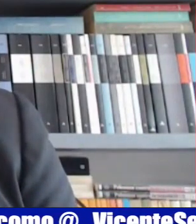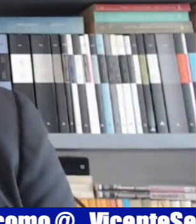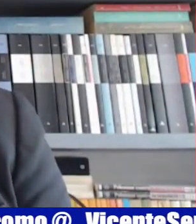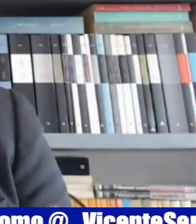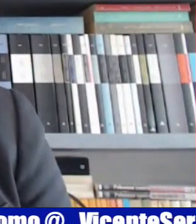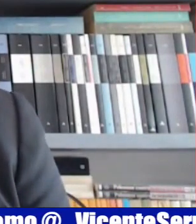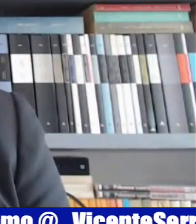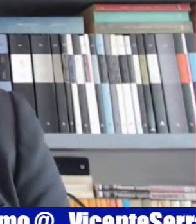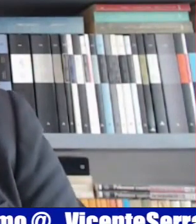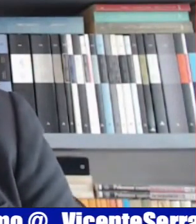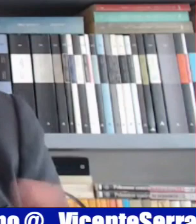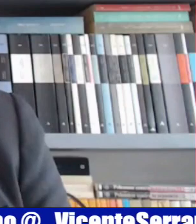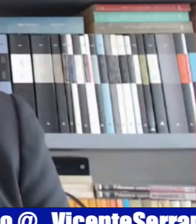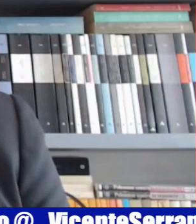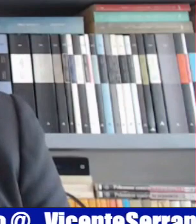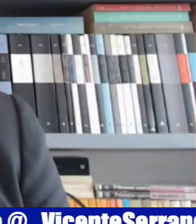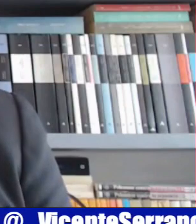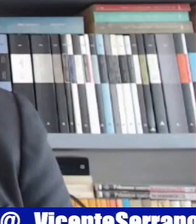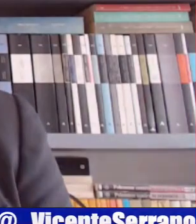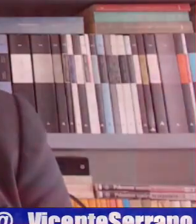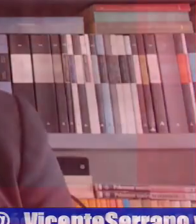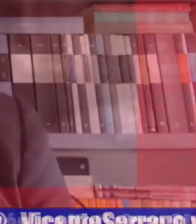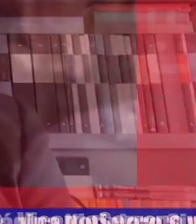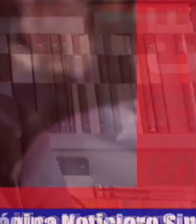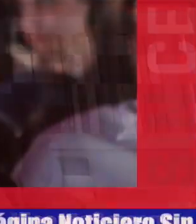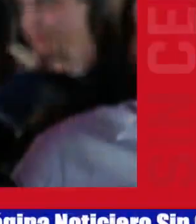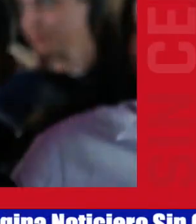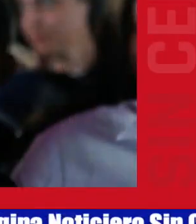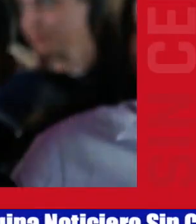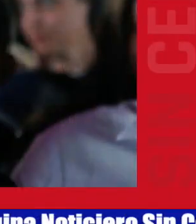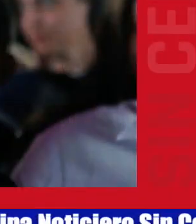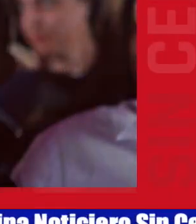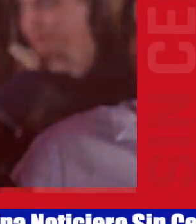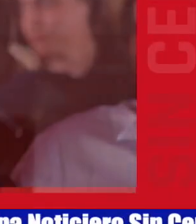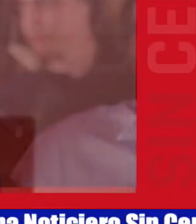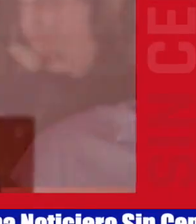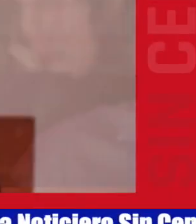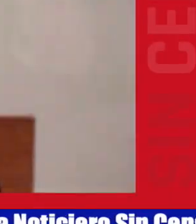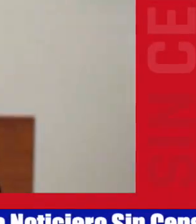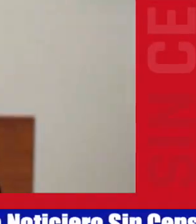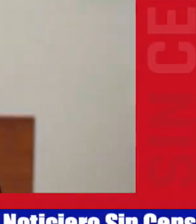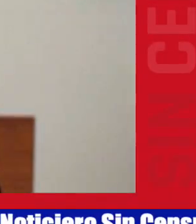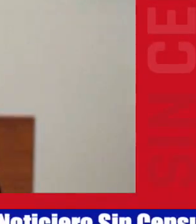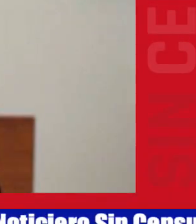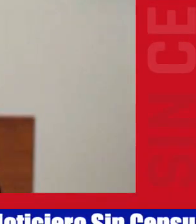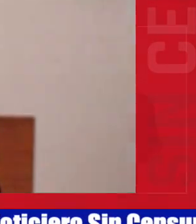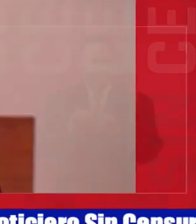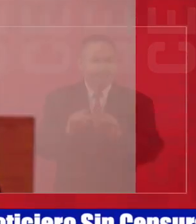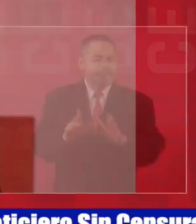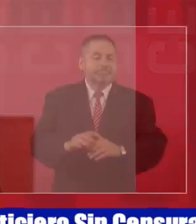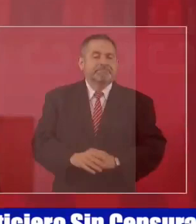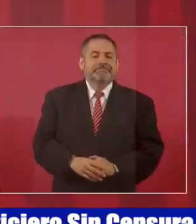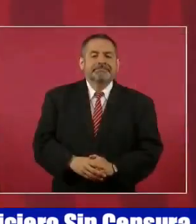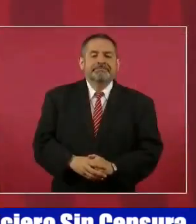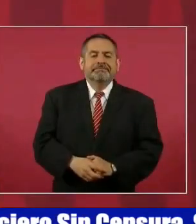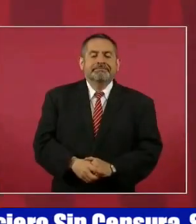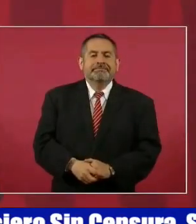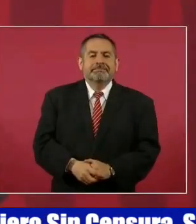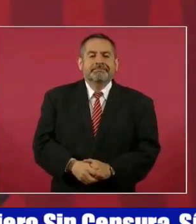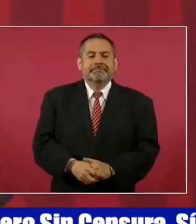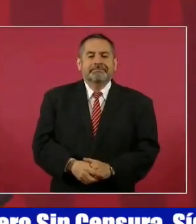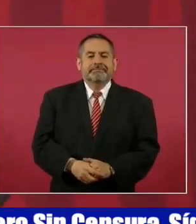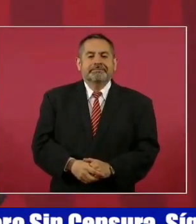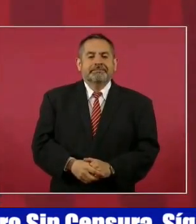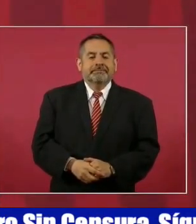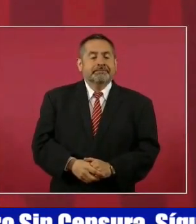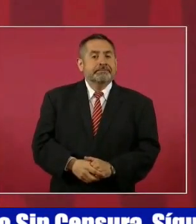Calderón y un presidente papanatas como Peña Nieto, la administración de López Obrador ha encabezado esta